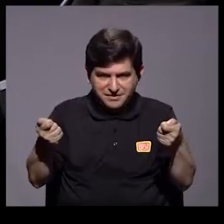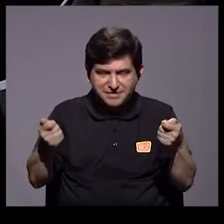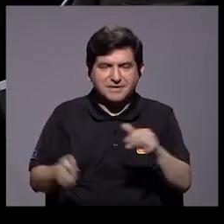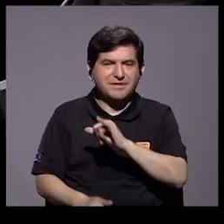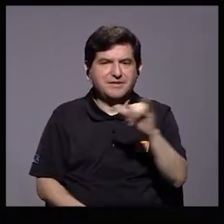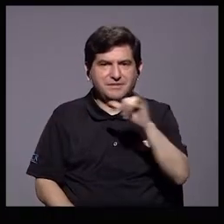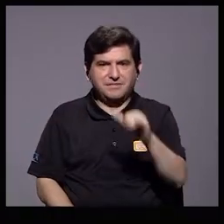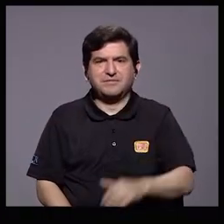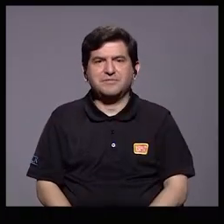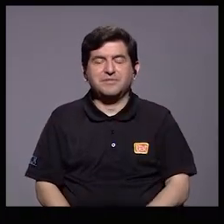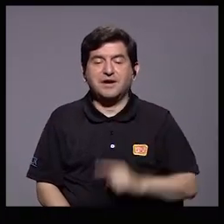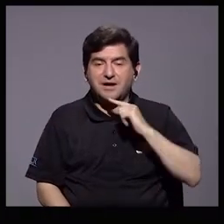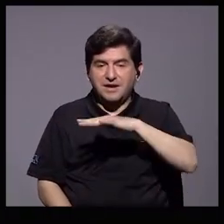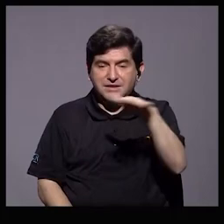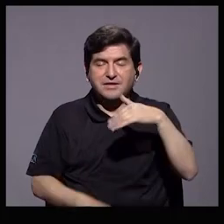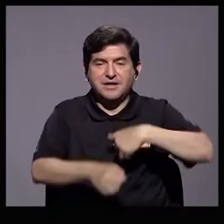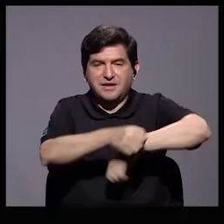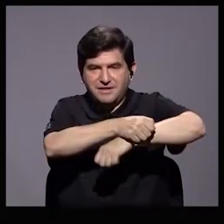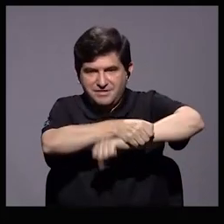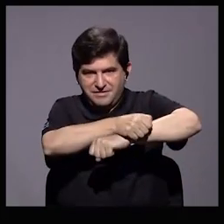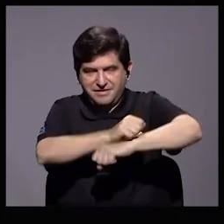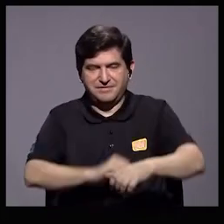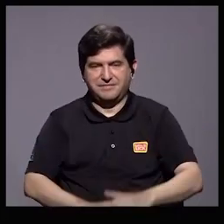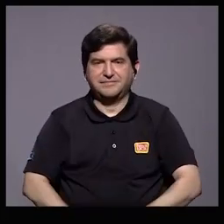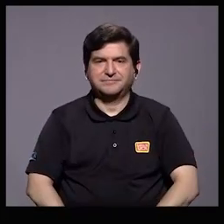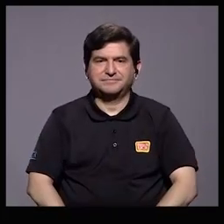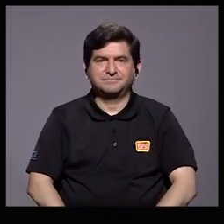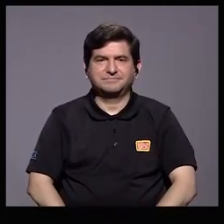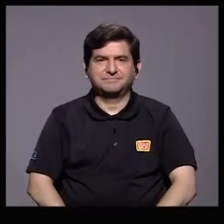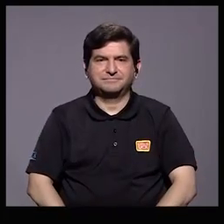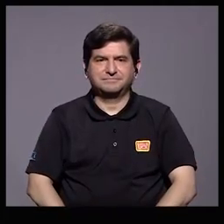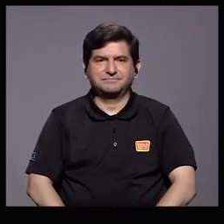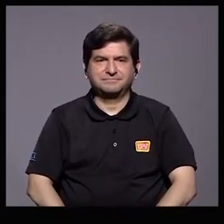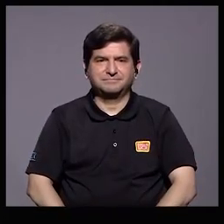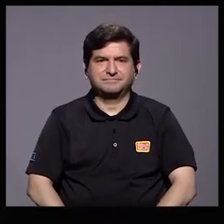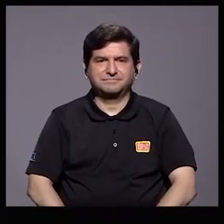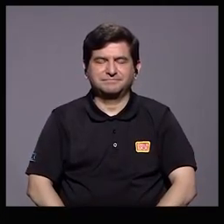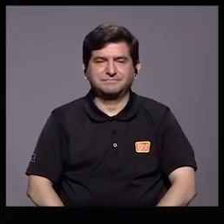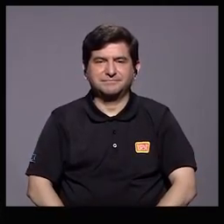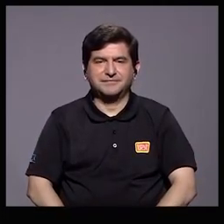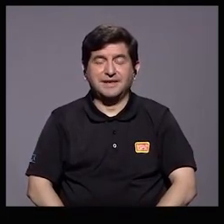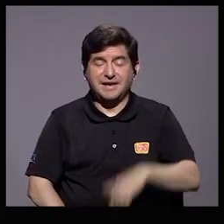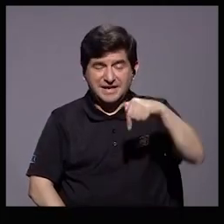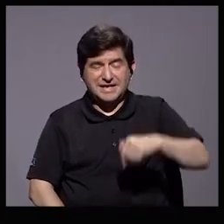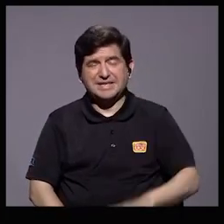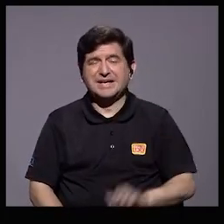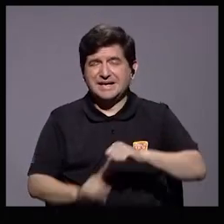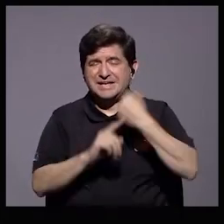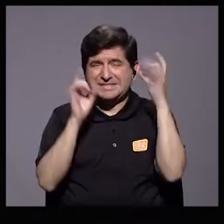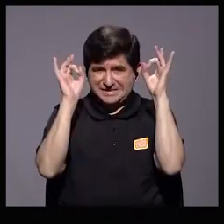de la realidad de nuestro fútbol en miseria lamentable